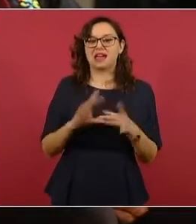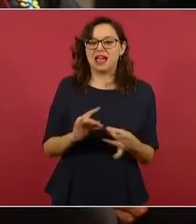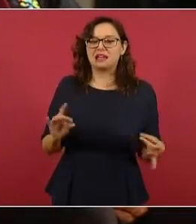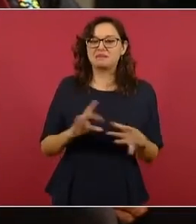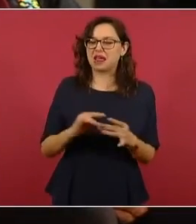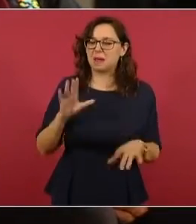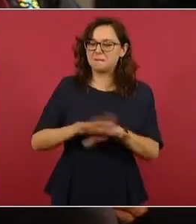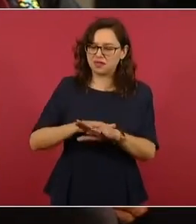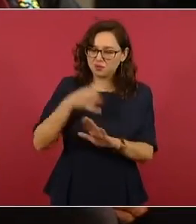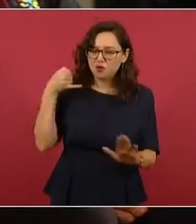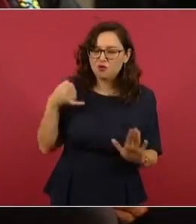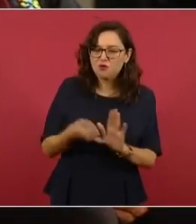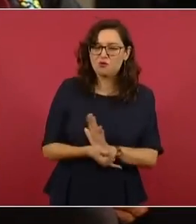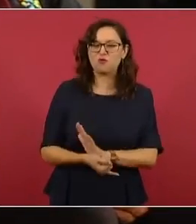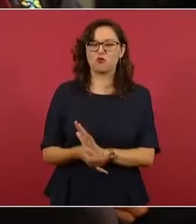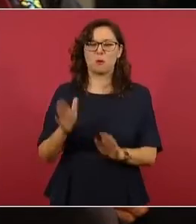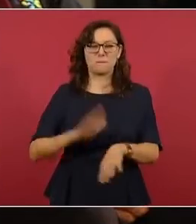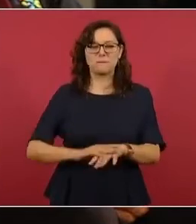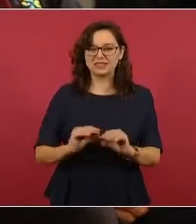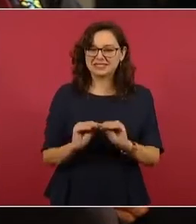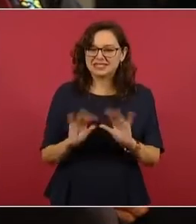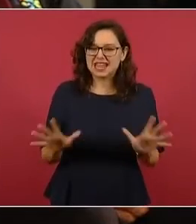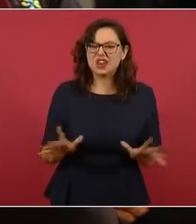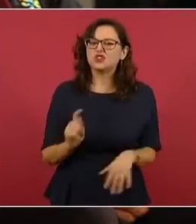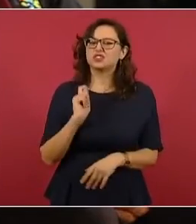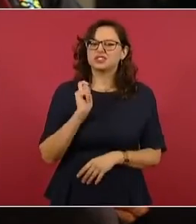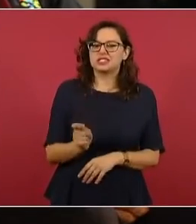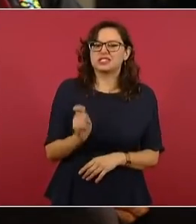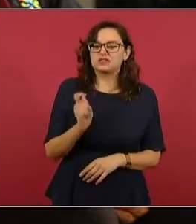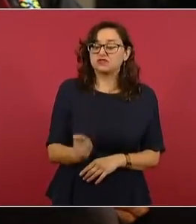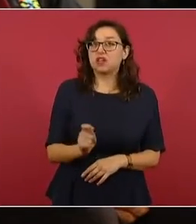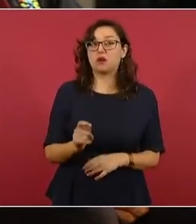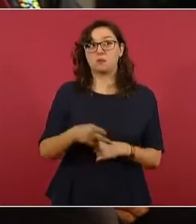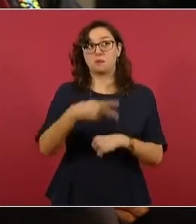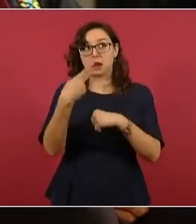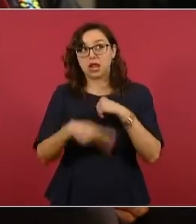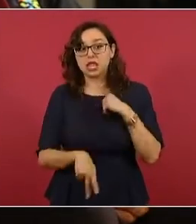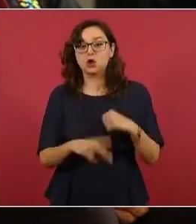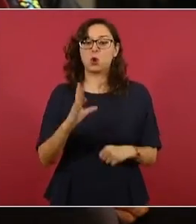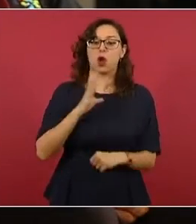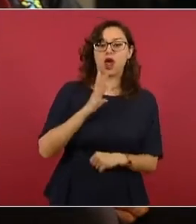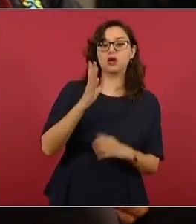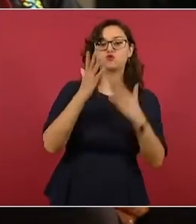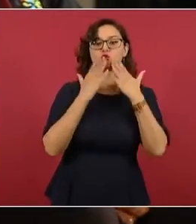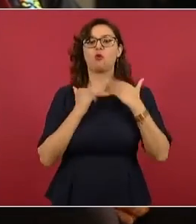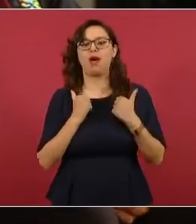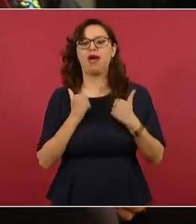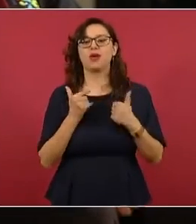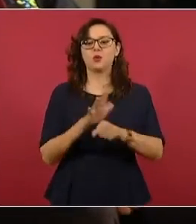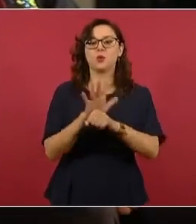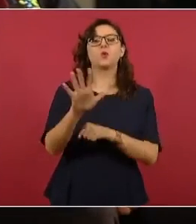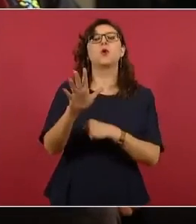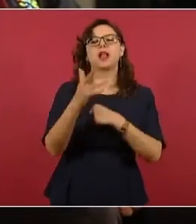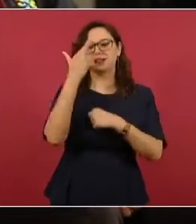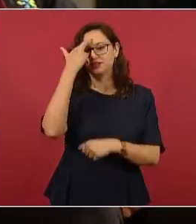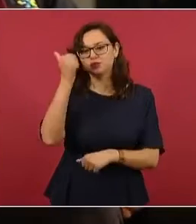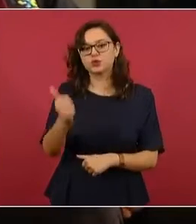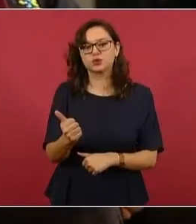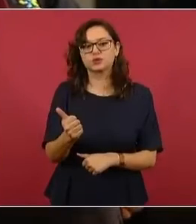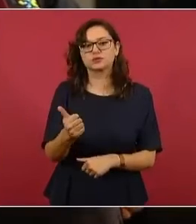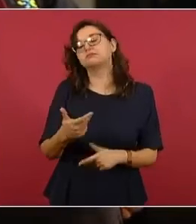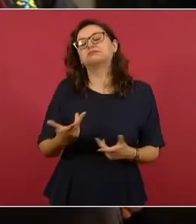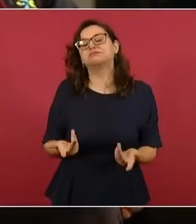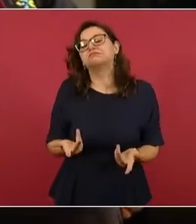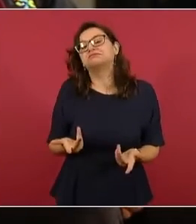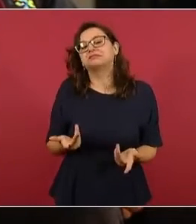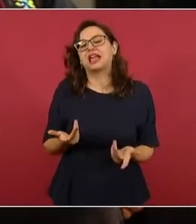argot popular, de cómo está el tema, ¿hay riesgo, no hay riesgo, por qué no hay riesgo? Incluso Vox